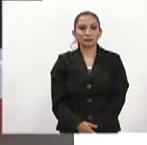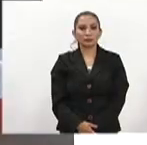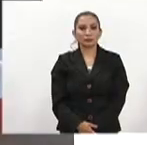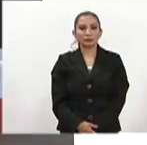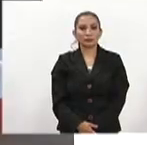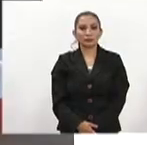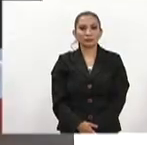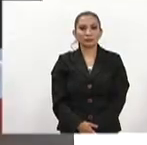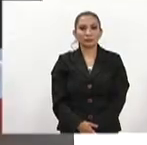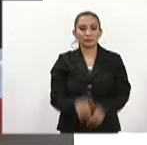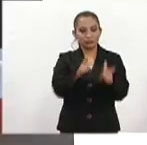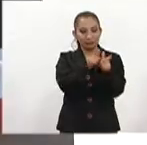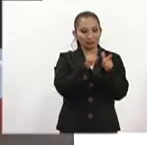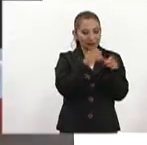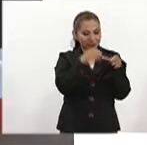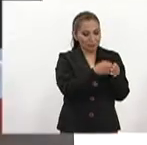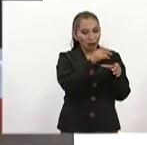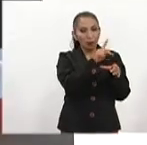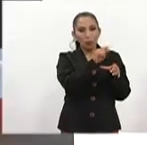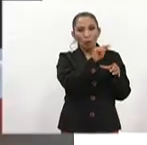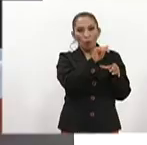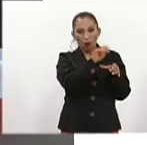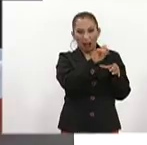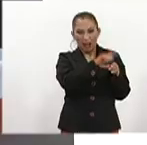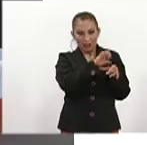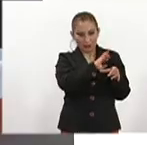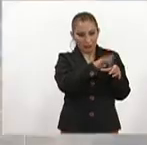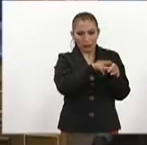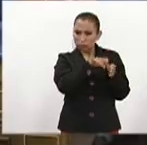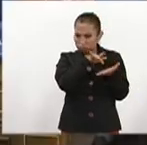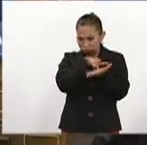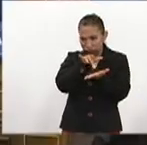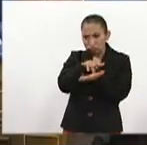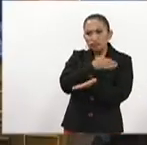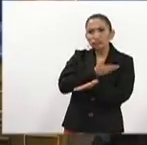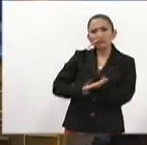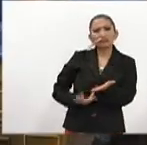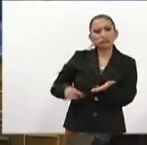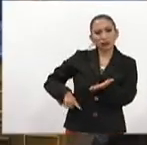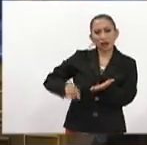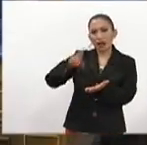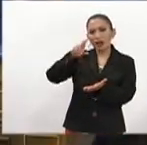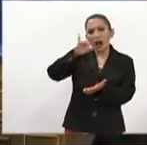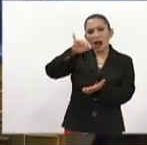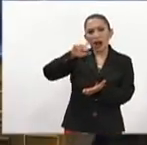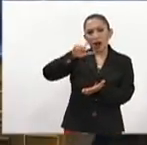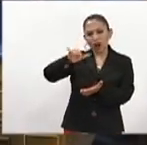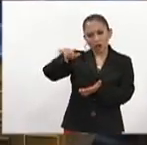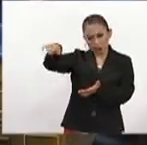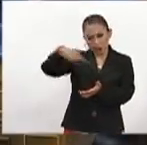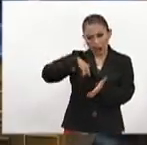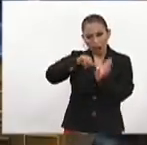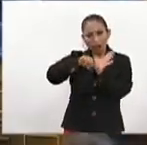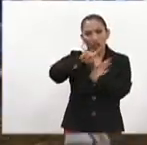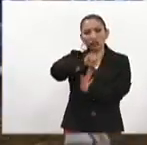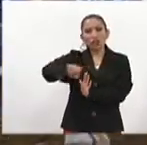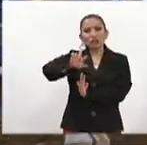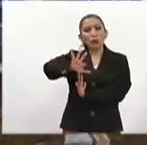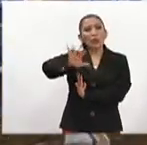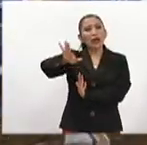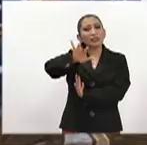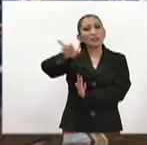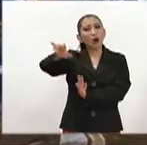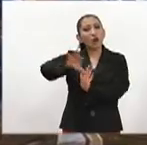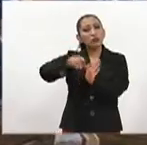Y el Partido Popular allá en España manifestó su apoyo al presidente del gobierno, Mariano Rajoy, para activar el artículo